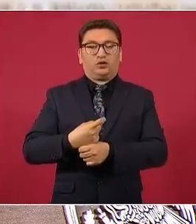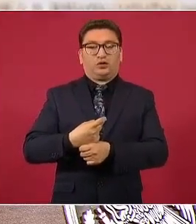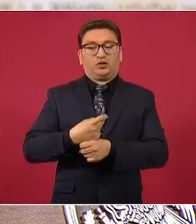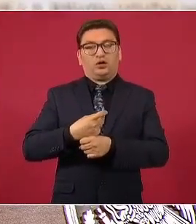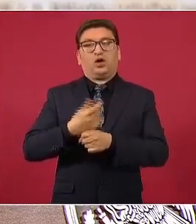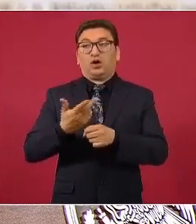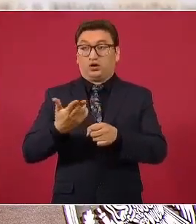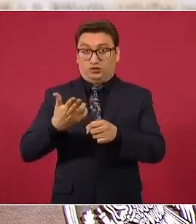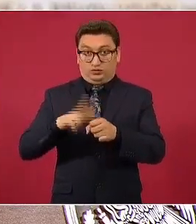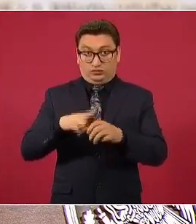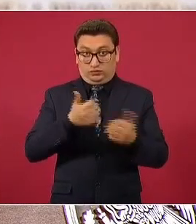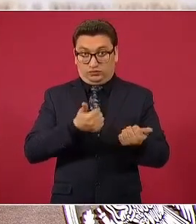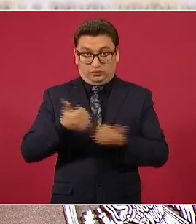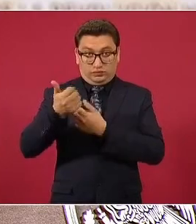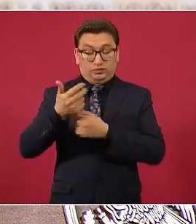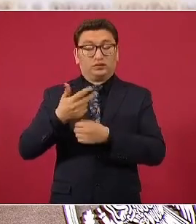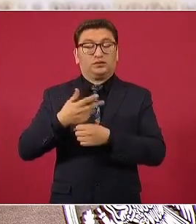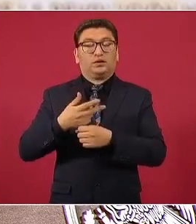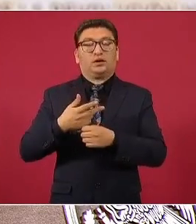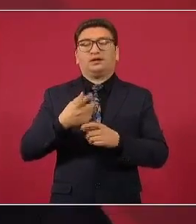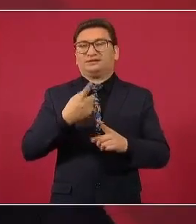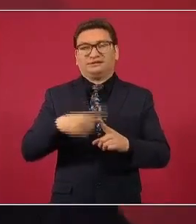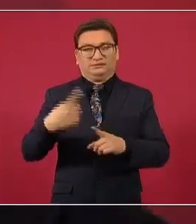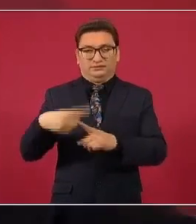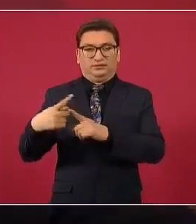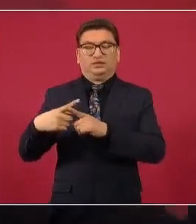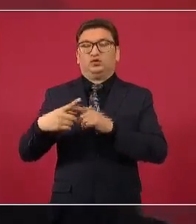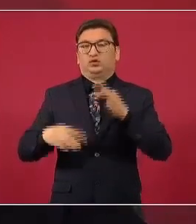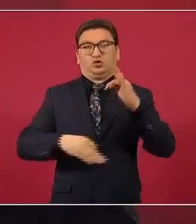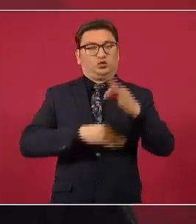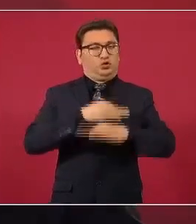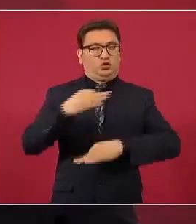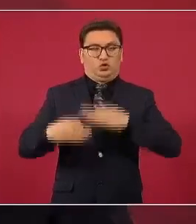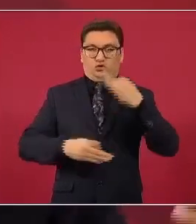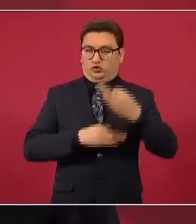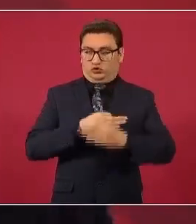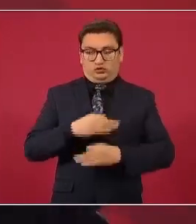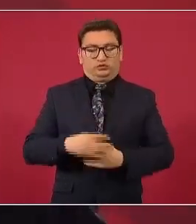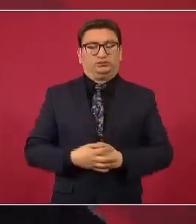atención hospitalaria. Estamos todos